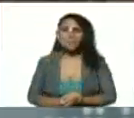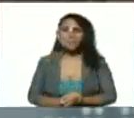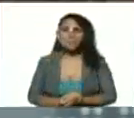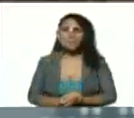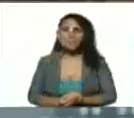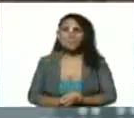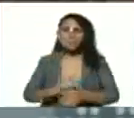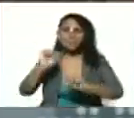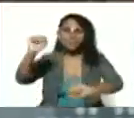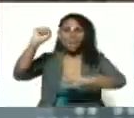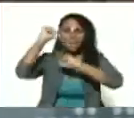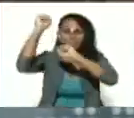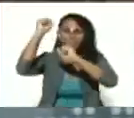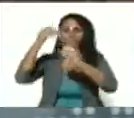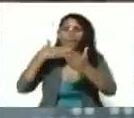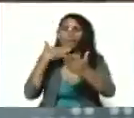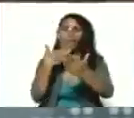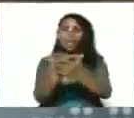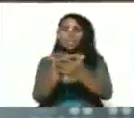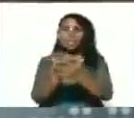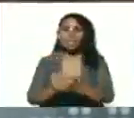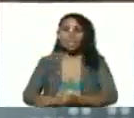venceremos gracias gracias gracias